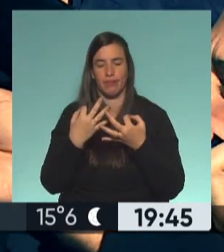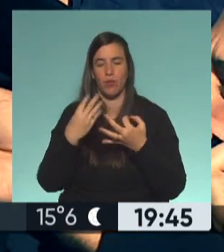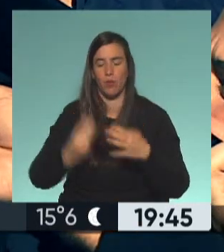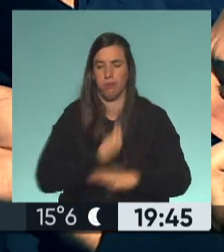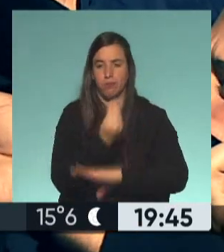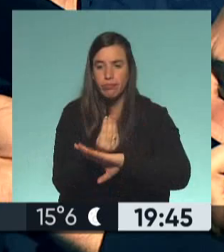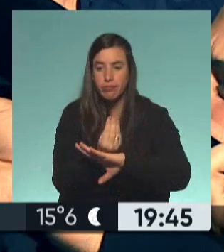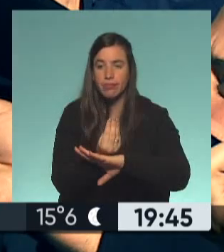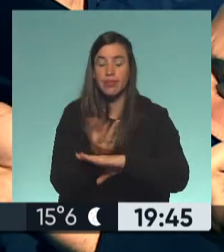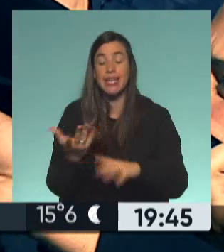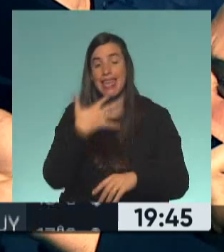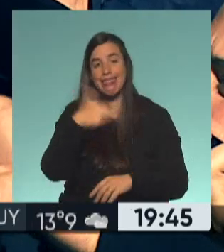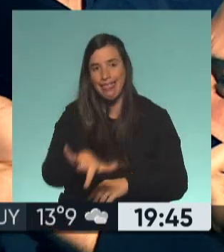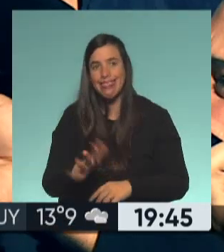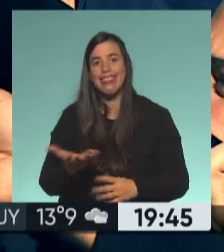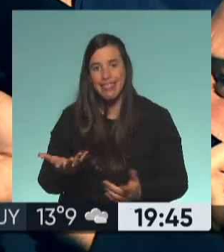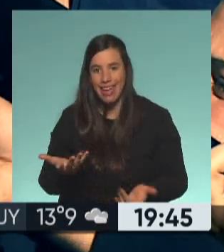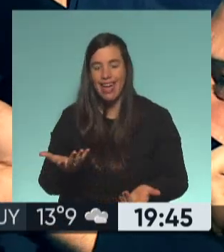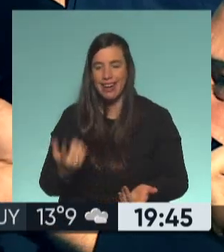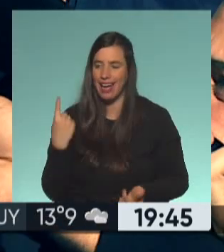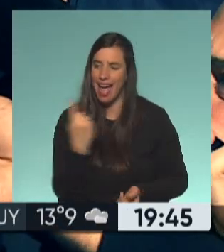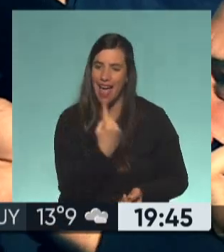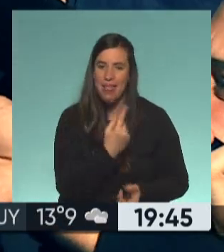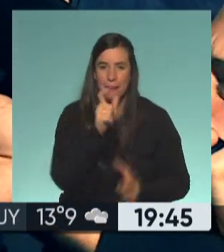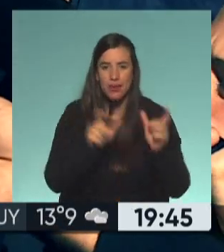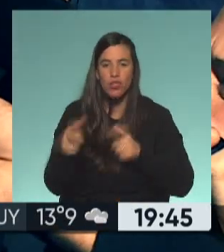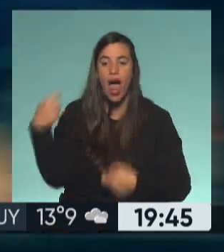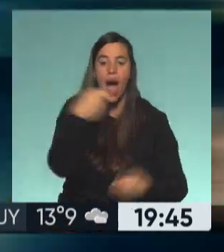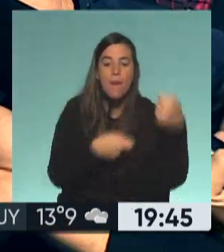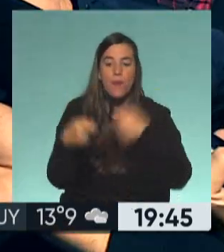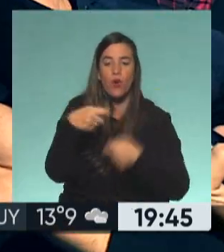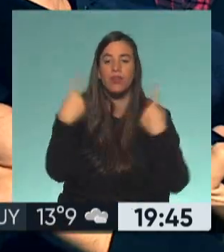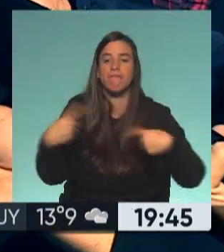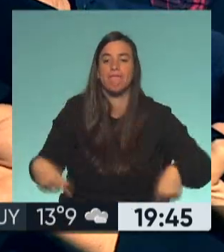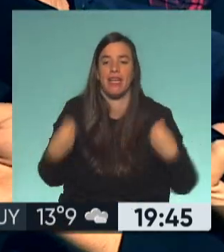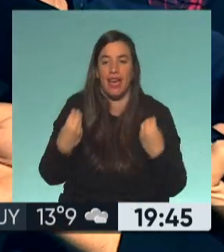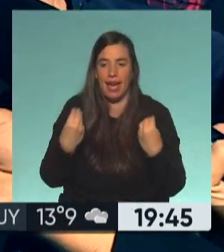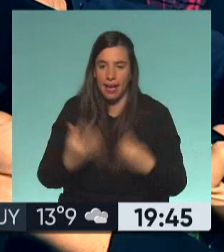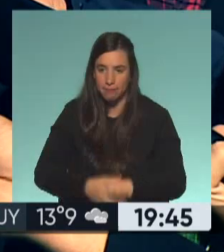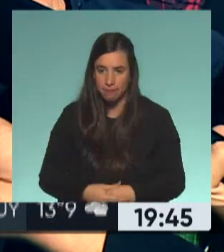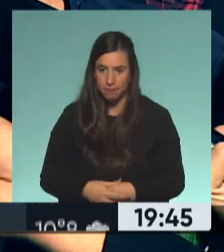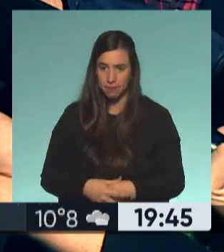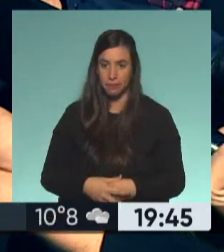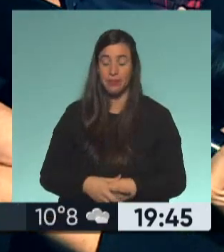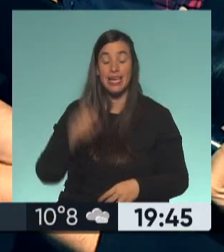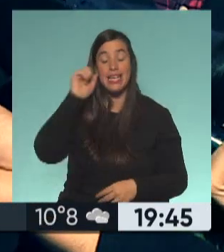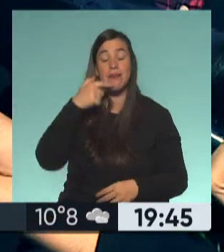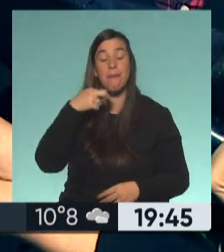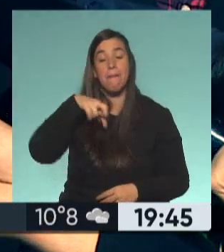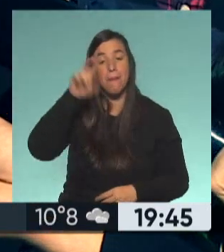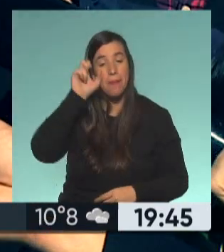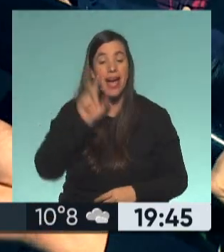entender cada una de las personas que viene a aportar a este frente. Sin duda, Espert trae